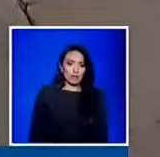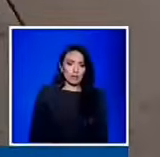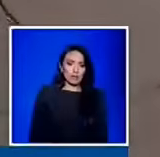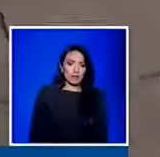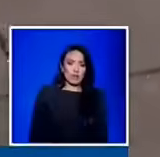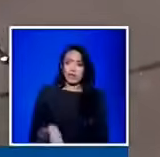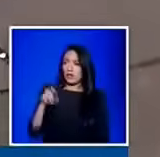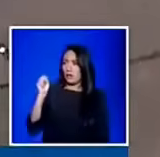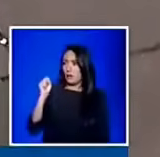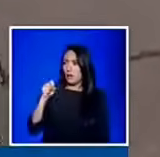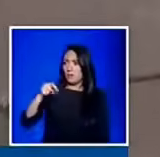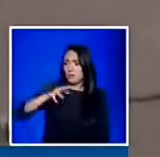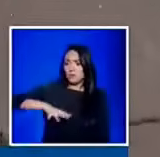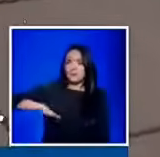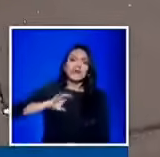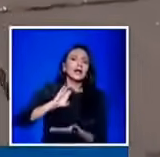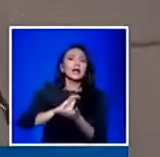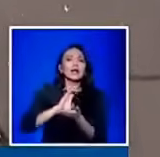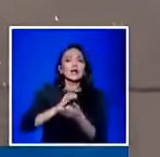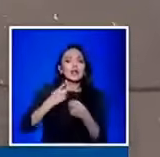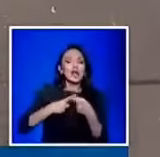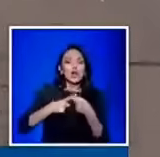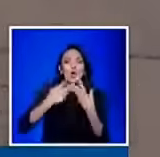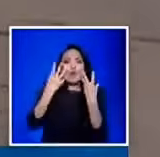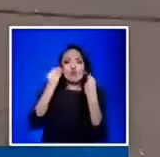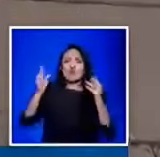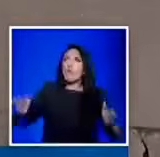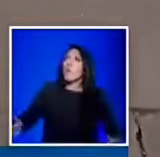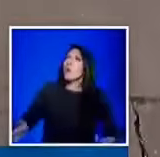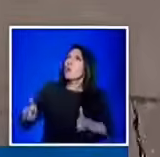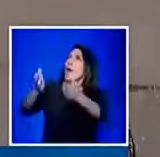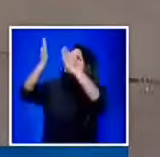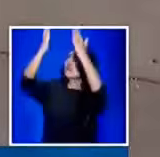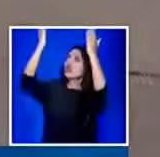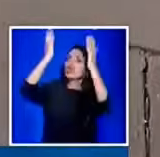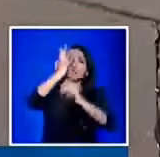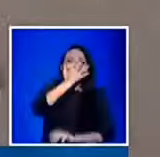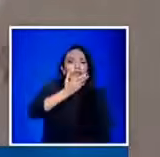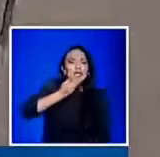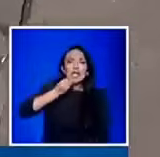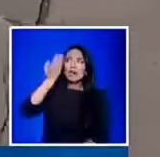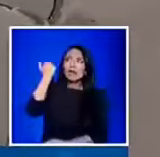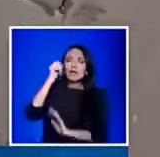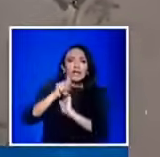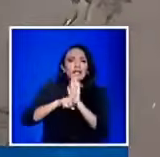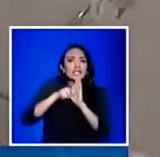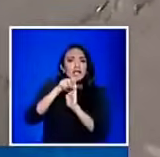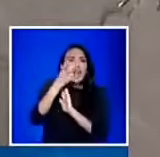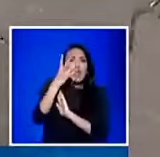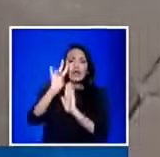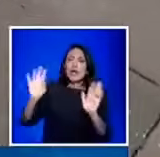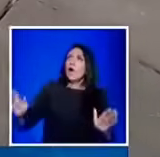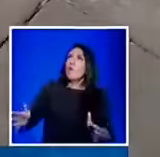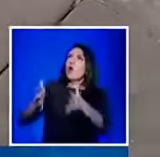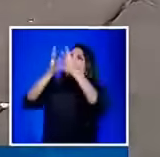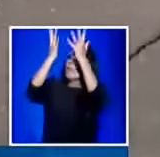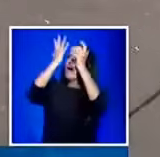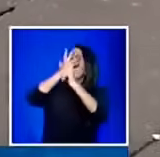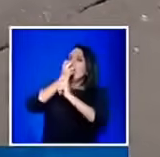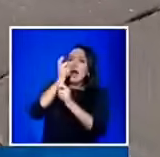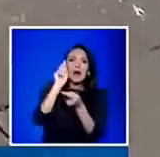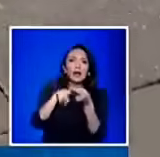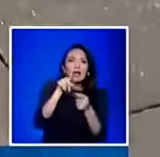sí, nosotros acá en el Centro Histórico tenemos monumentos desde el siglo XVII, ¿no? Hasta el siglo XX,